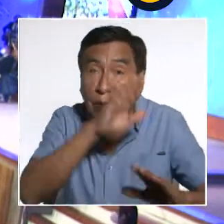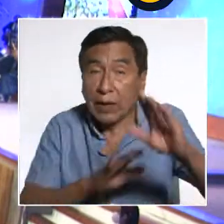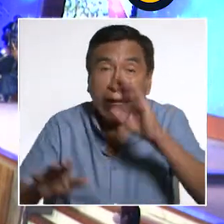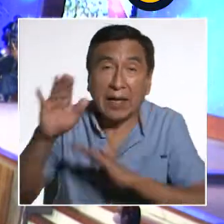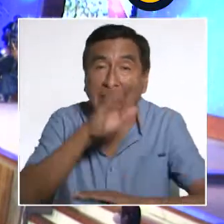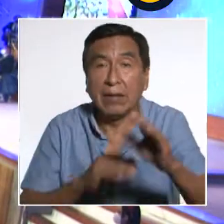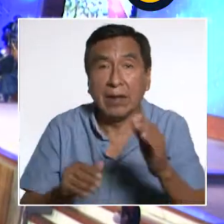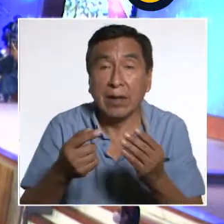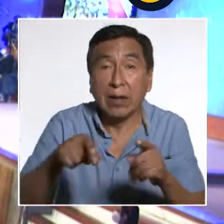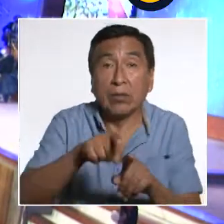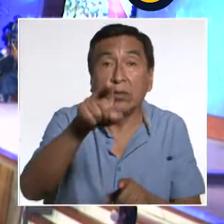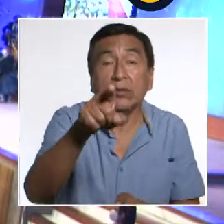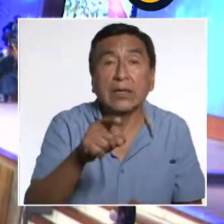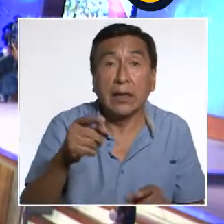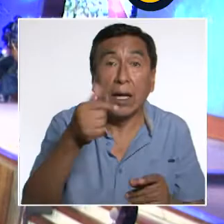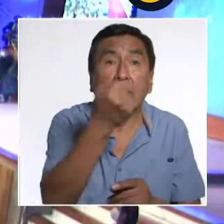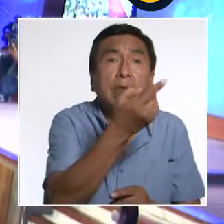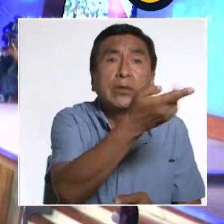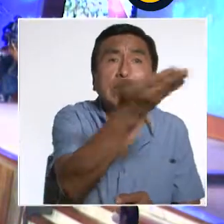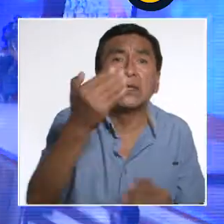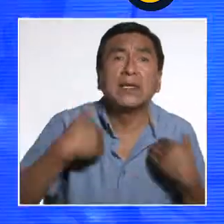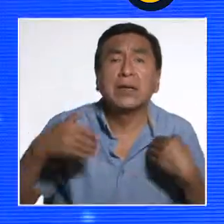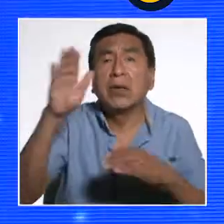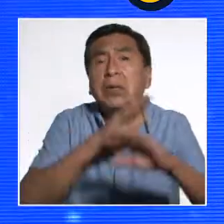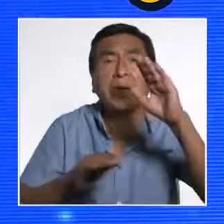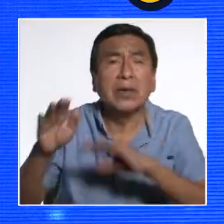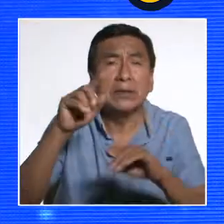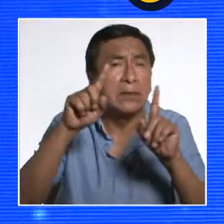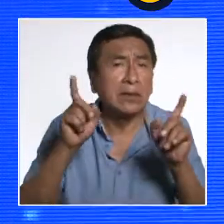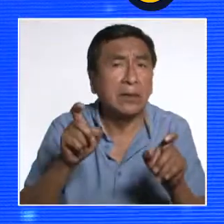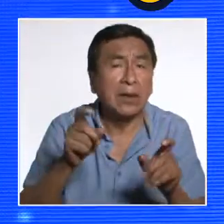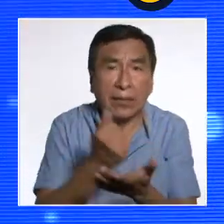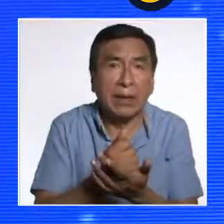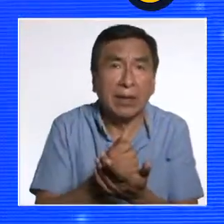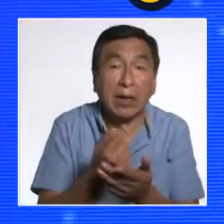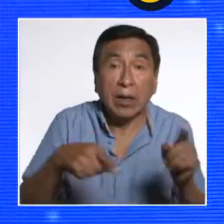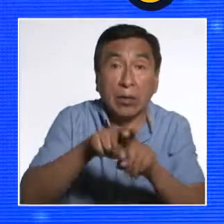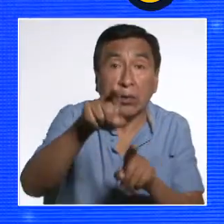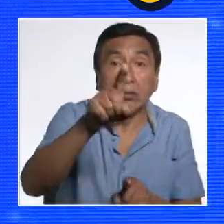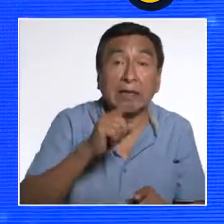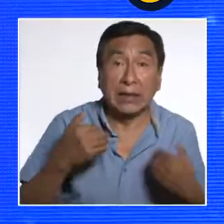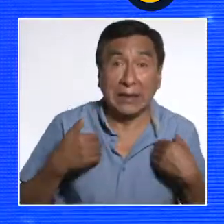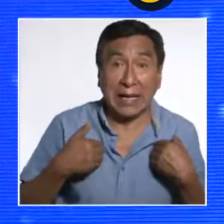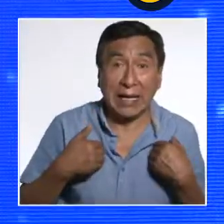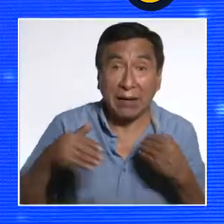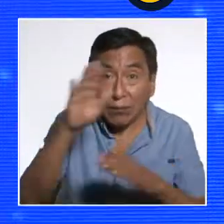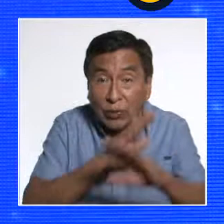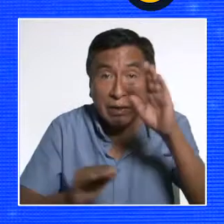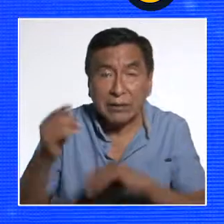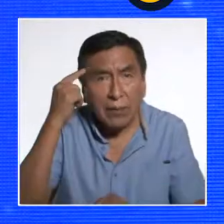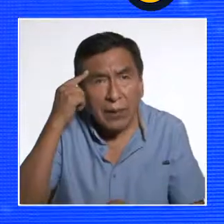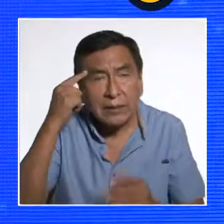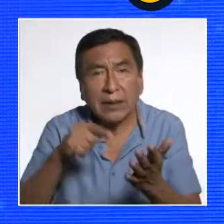Cuando usted esté en prueba, ¿alguien ha tenido pruebas? Amén. Cuando usted esté en pruebas, piense esto. Mire, tal vez este